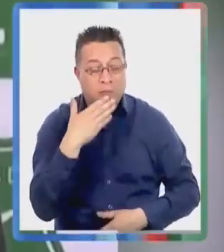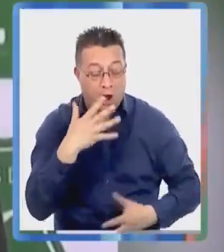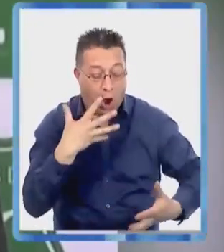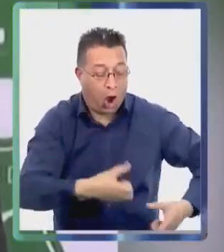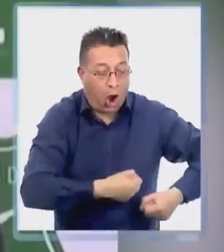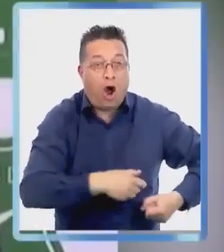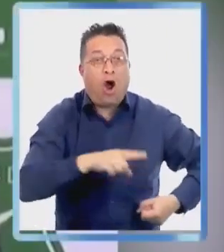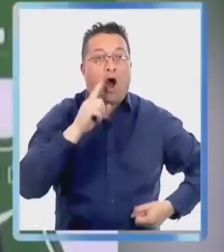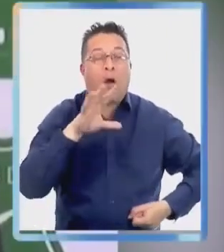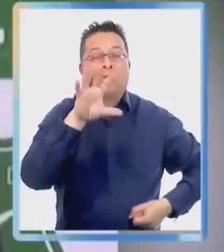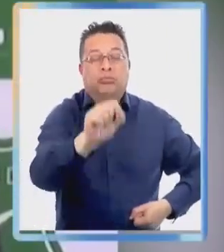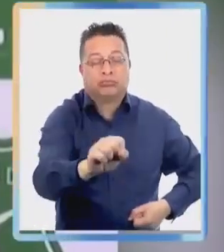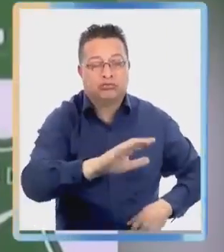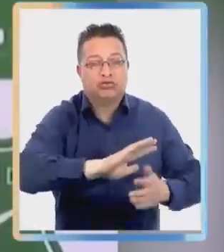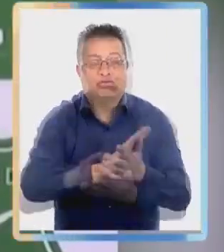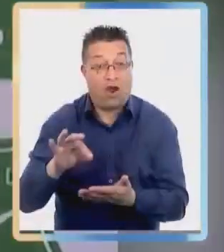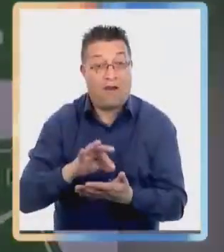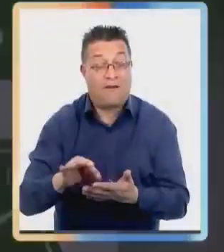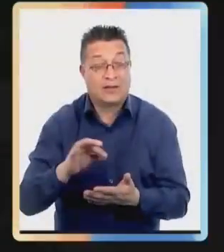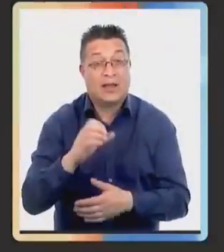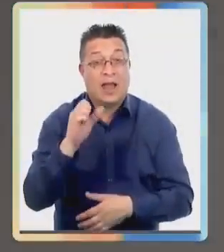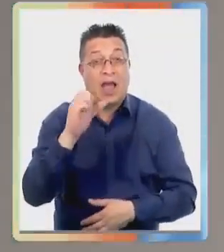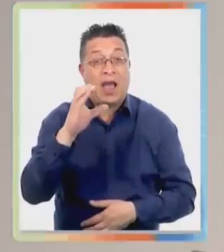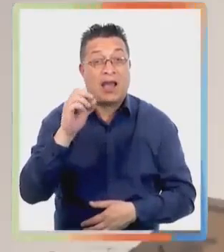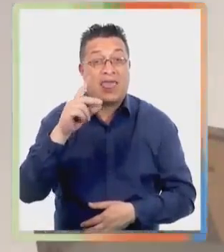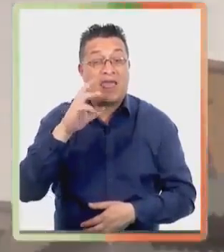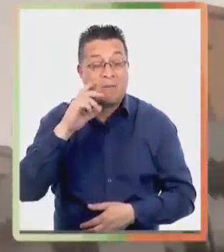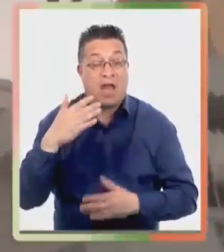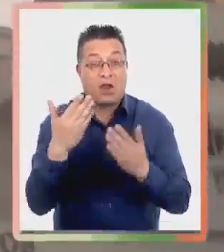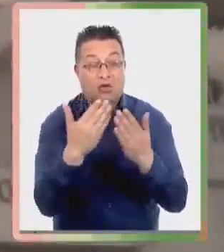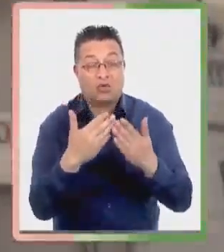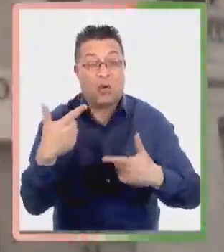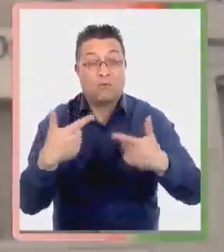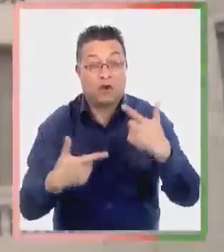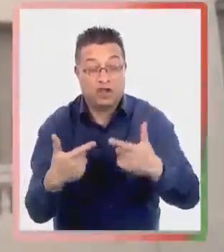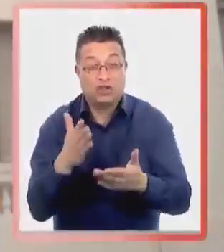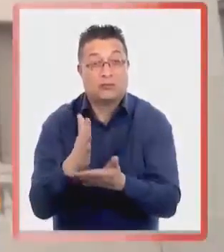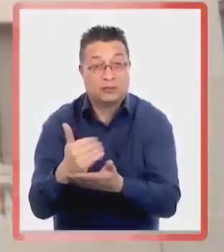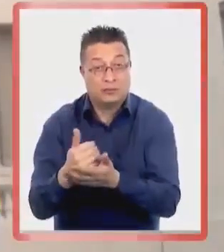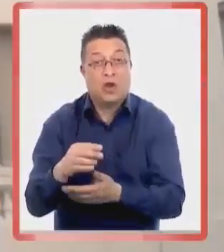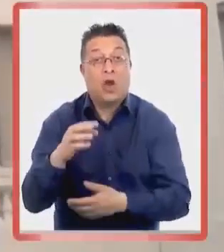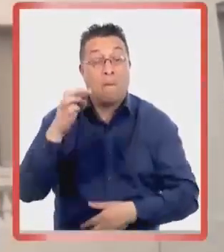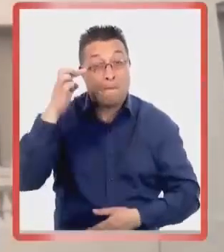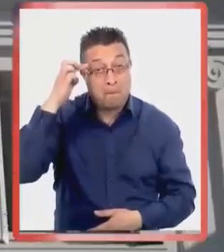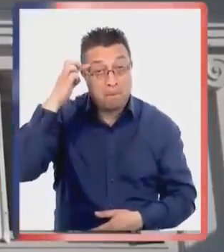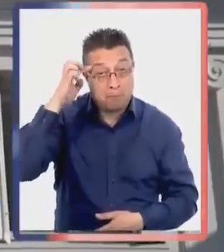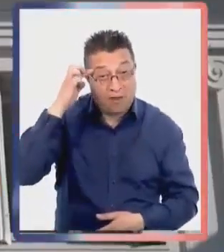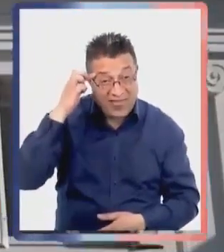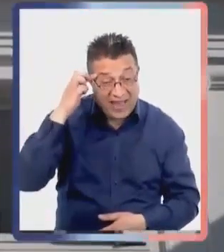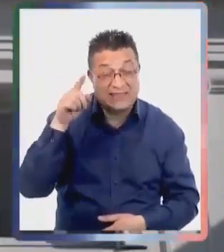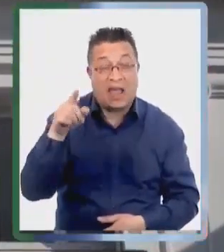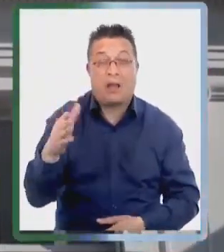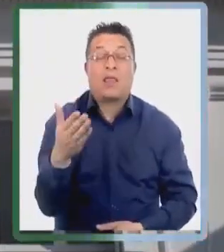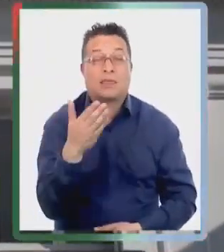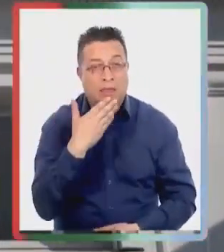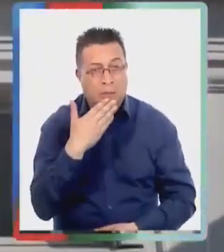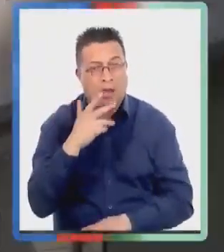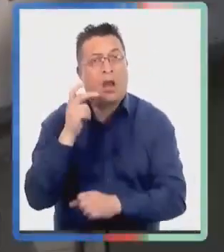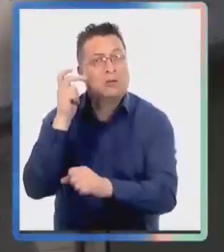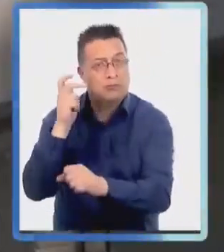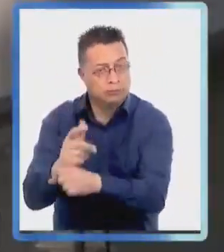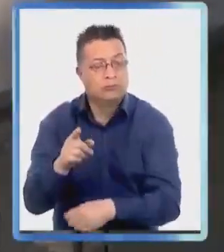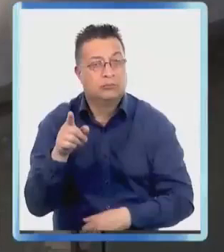en su totalidad, manteniéndolos en la vía pública. Y atención, el 19 de julio, las oficinas de la Academia Nacional de Estudios